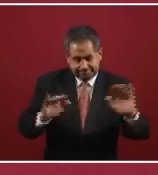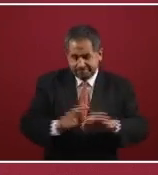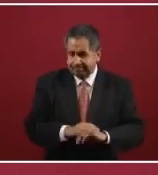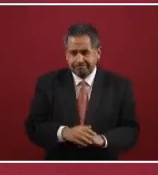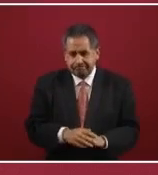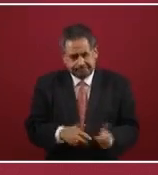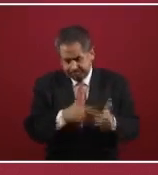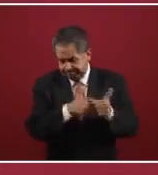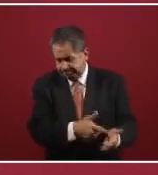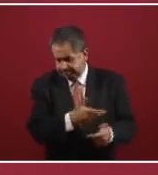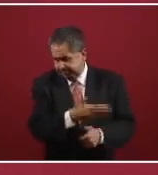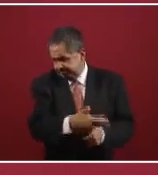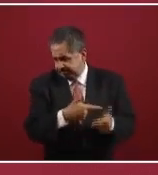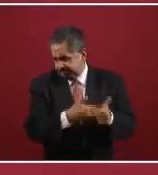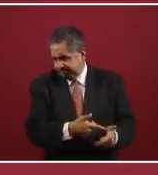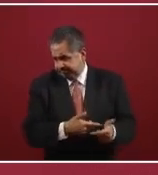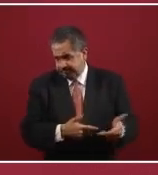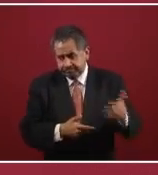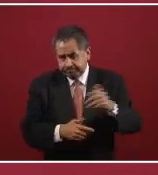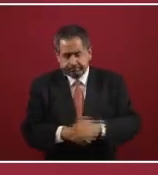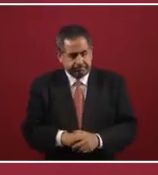síganle ahí